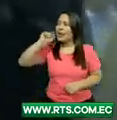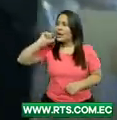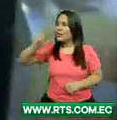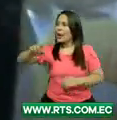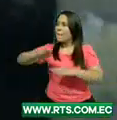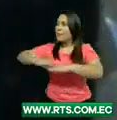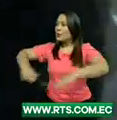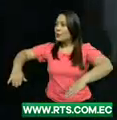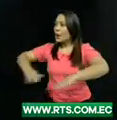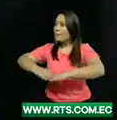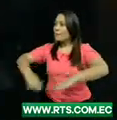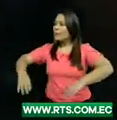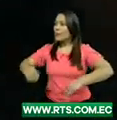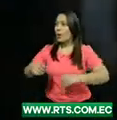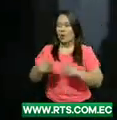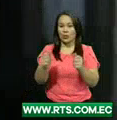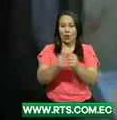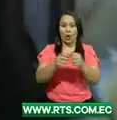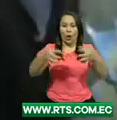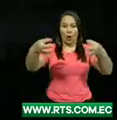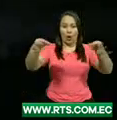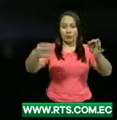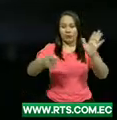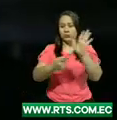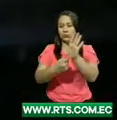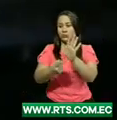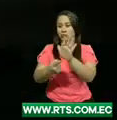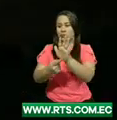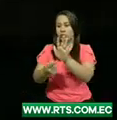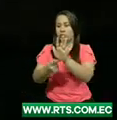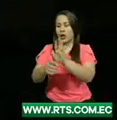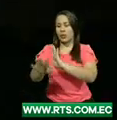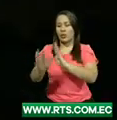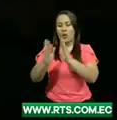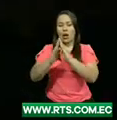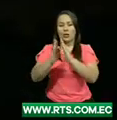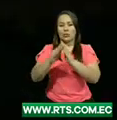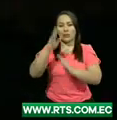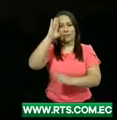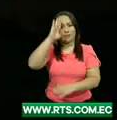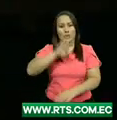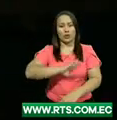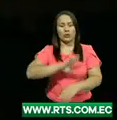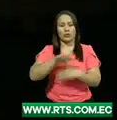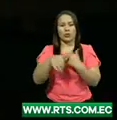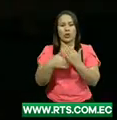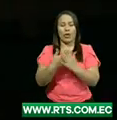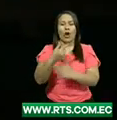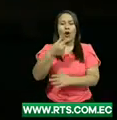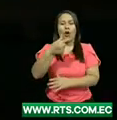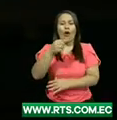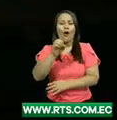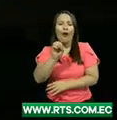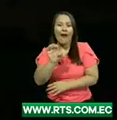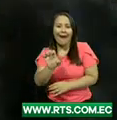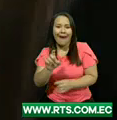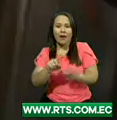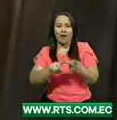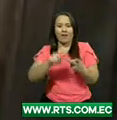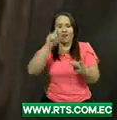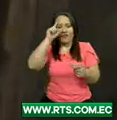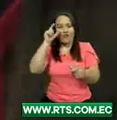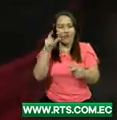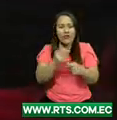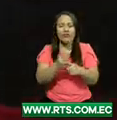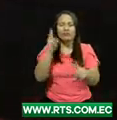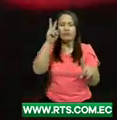con las bolitas de captura y las órdenes de allanamiento elementos del boe agentes y naval y la fiscalía llegaron hasta el sector